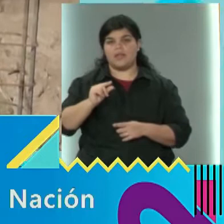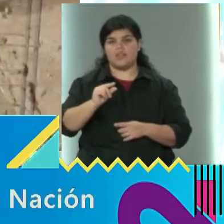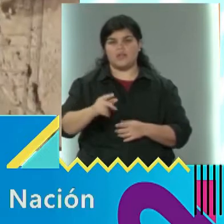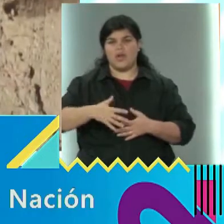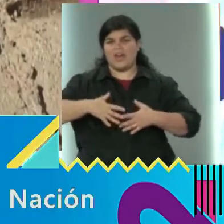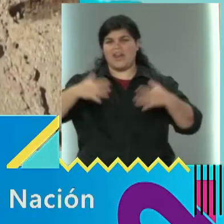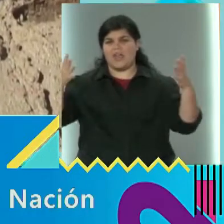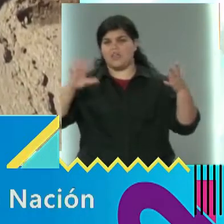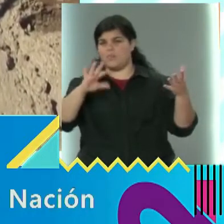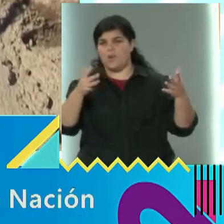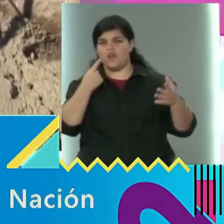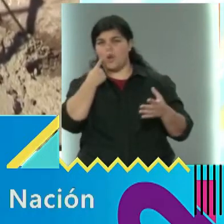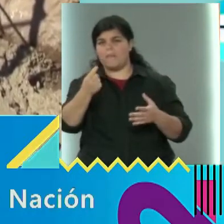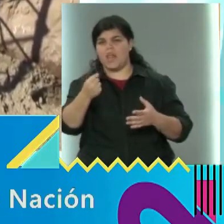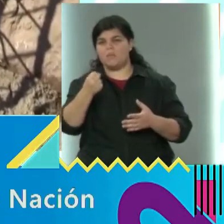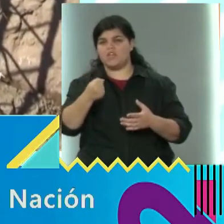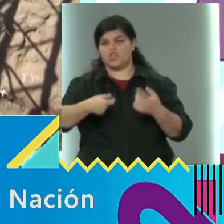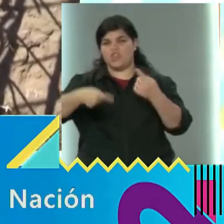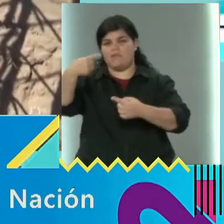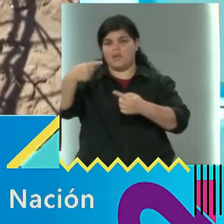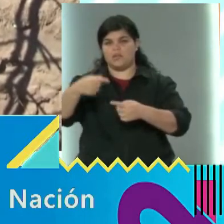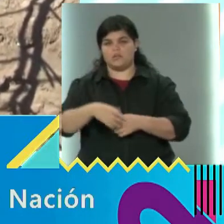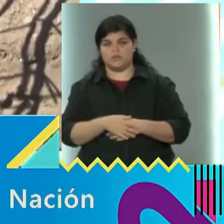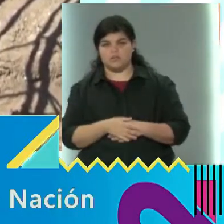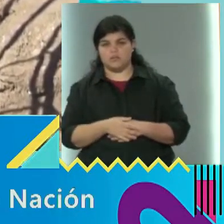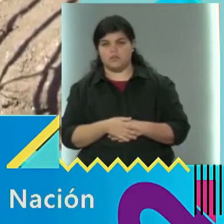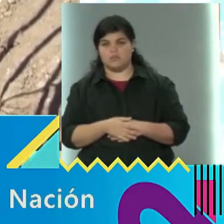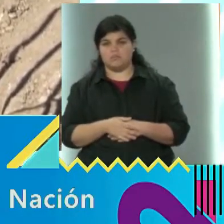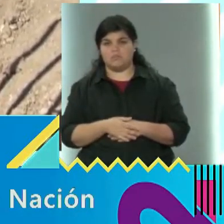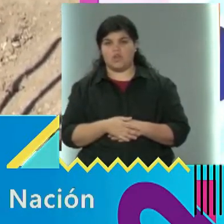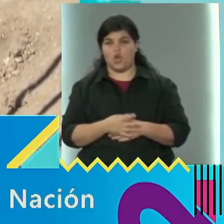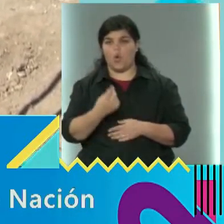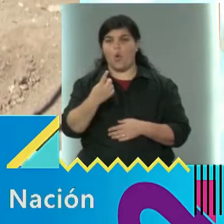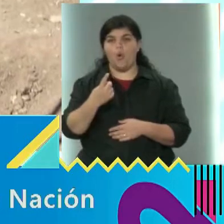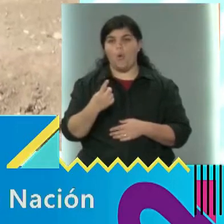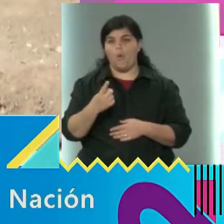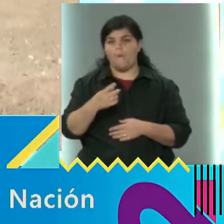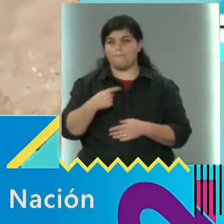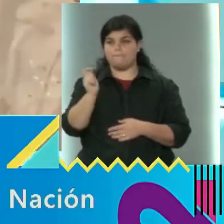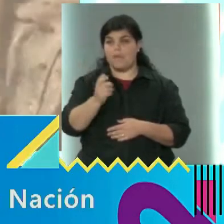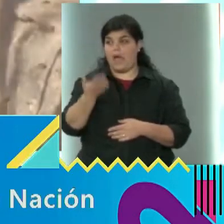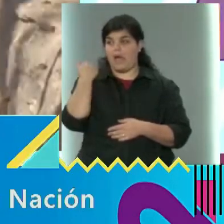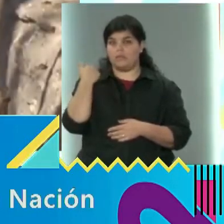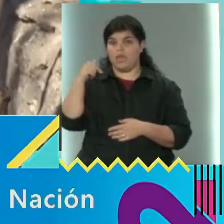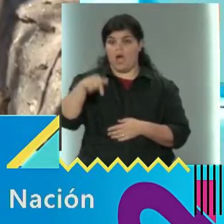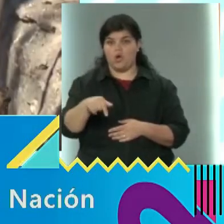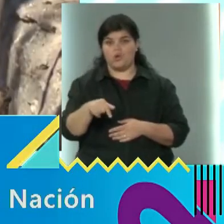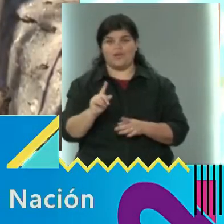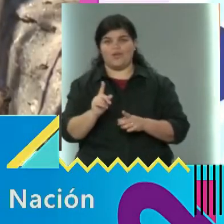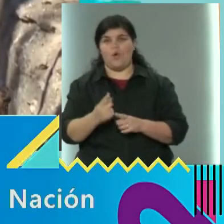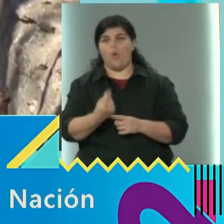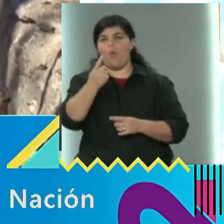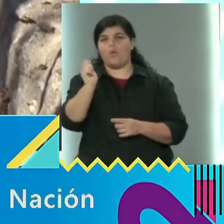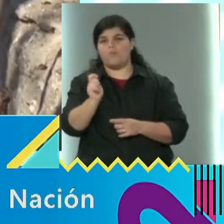pesos, pero ese aumento de 1.000 pesos no ha sido de un mes al otro, sino ha sido desde que sacó el crédito hasta ahora, 4 o